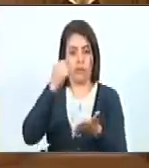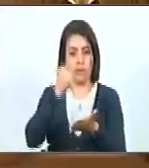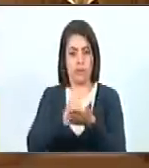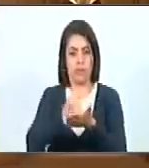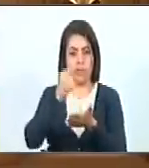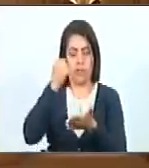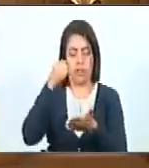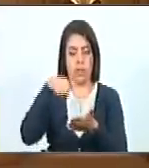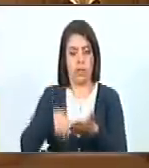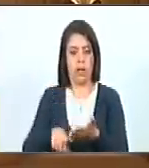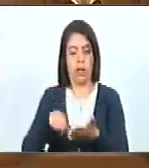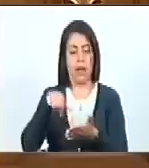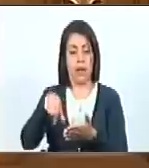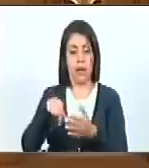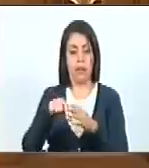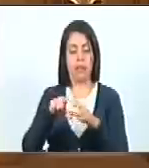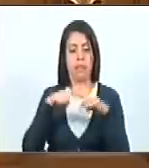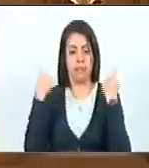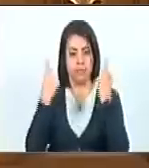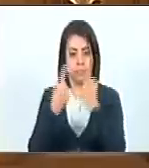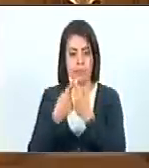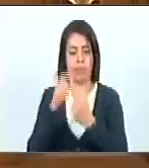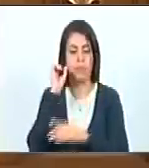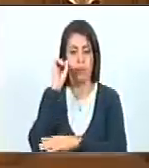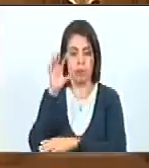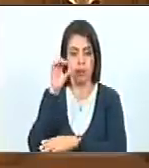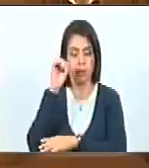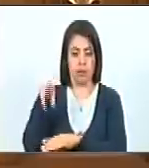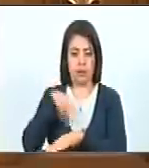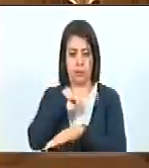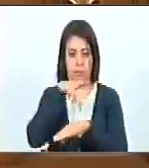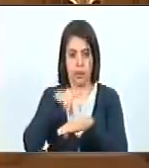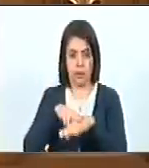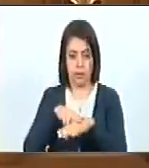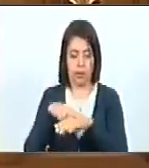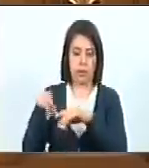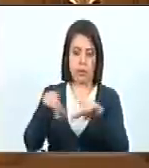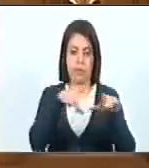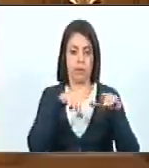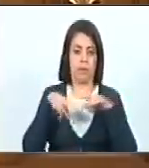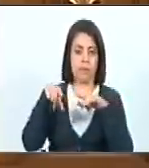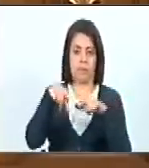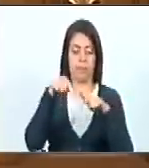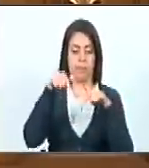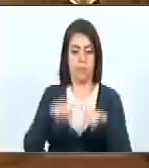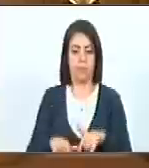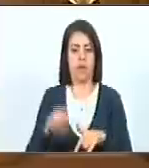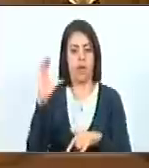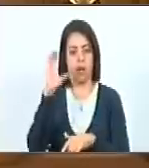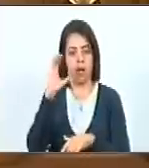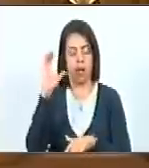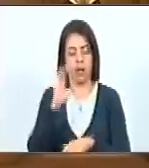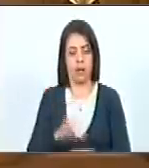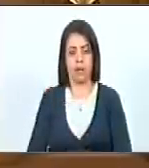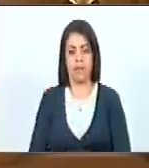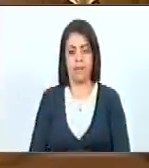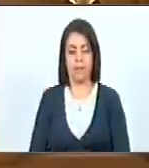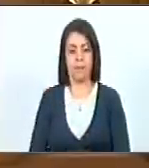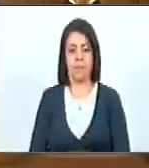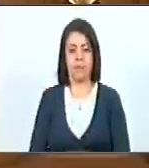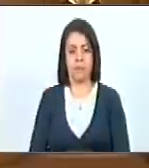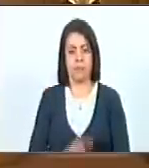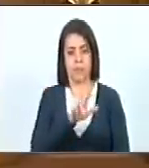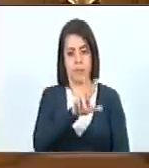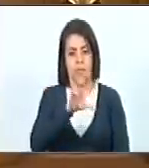Dado firmado y sellado en el Palacio Federal Legislativo, sede de la Asamblea Nacional, en Caracas, a